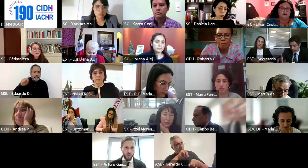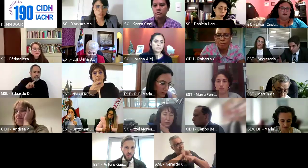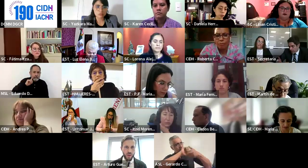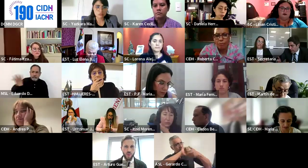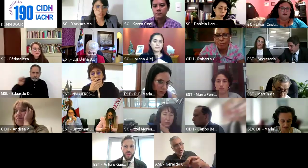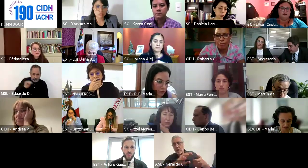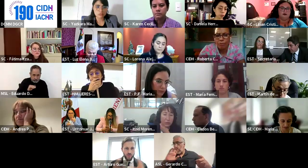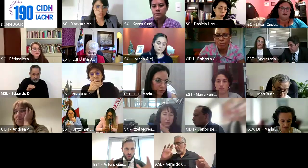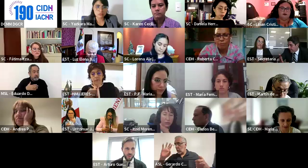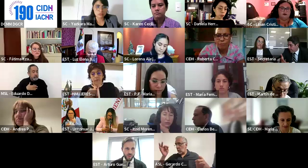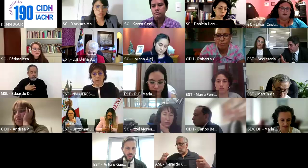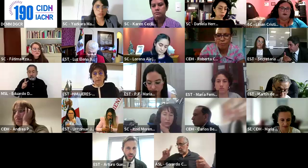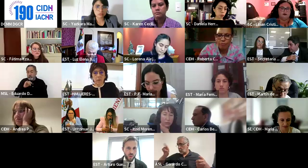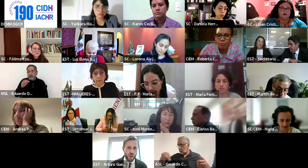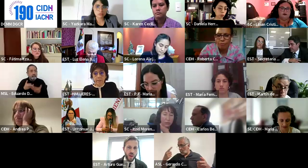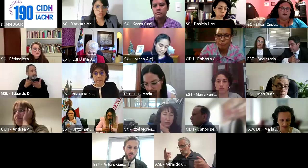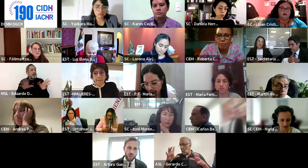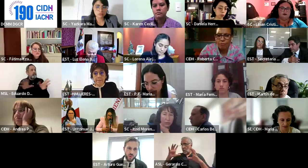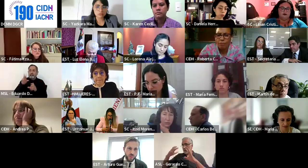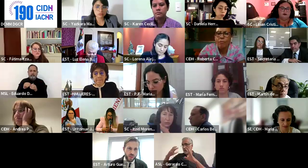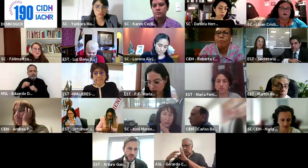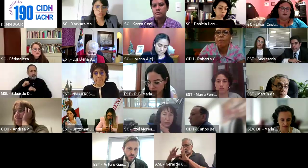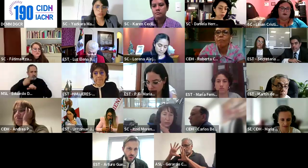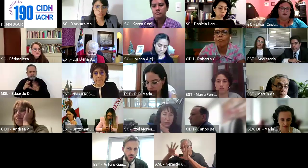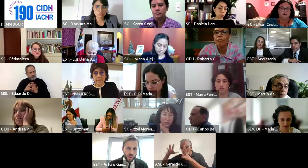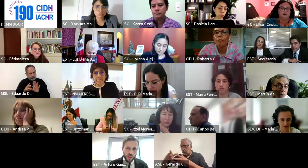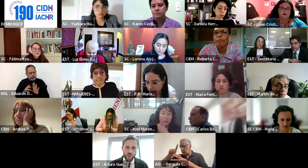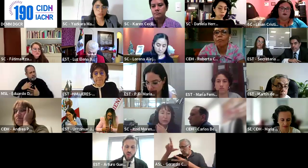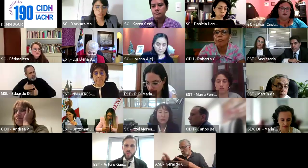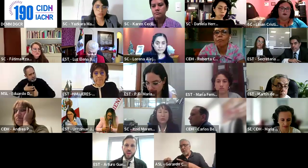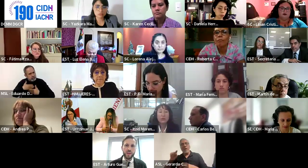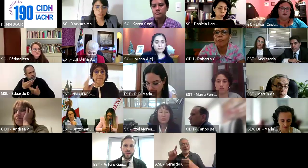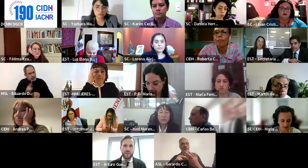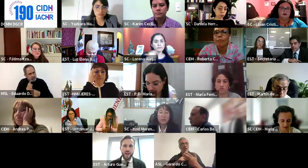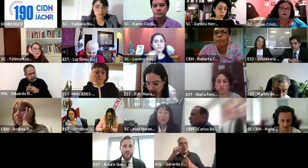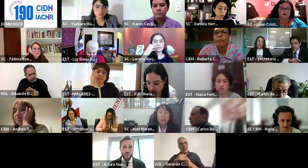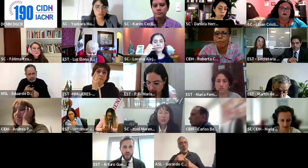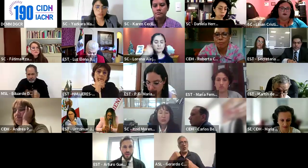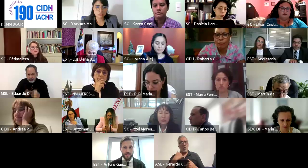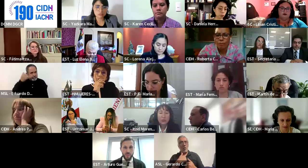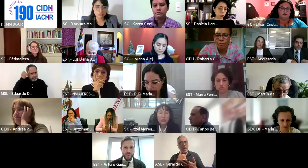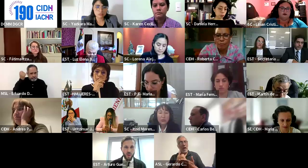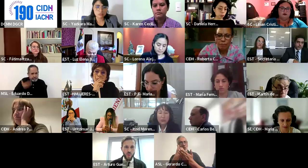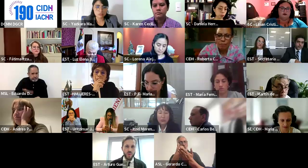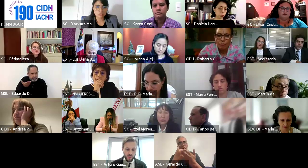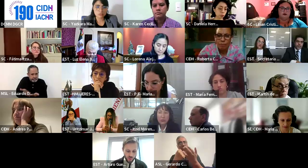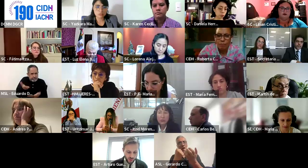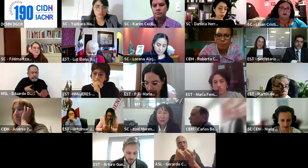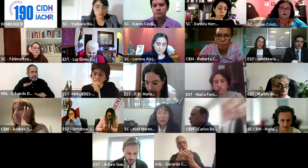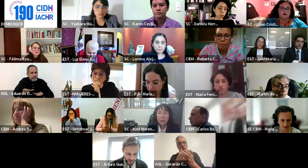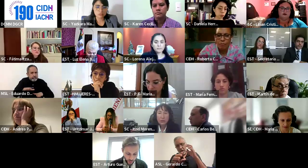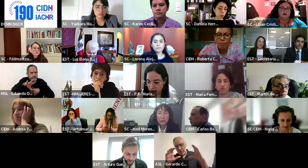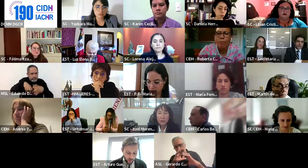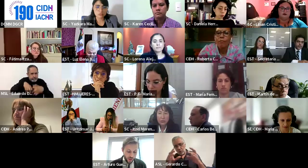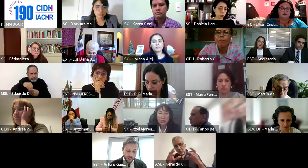no es todo el ámbito público y no es todo el Estado mexicano, pero consideramos que este es un proyecto pionero que nos puede ayudar precisamente a encontrar soluciones